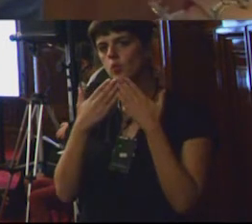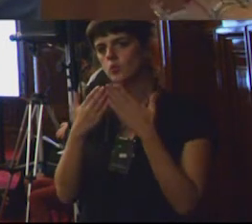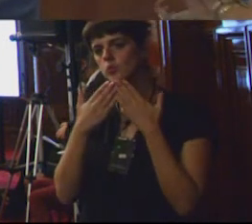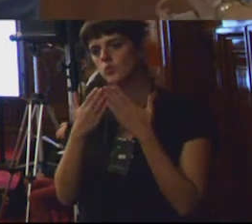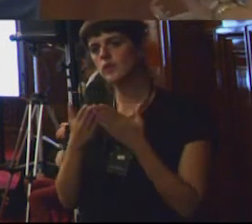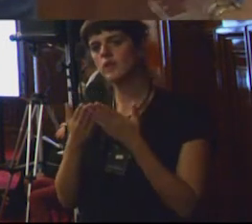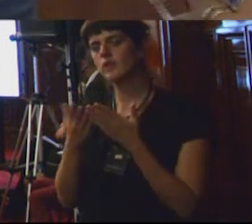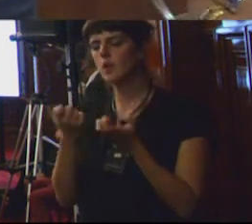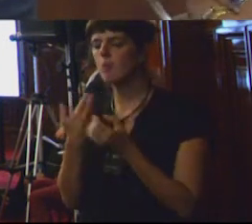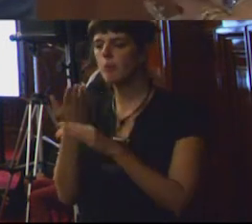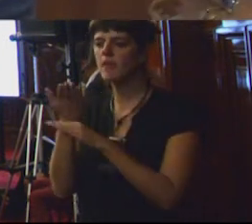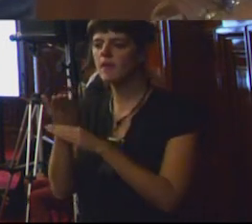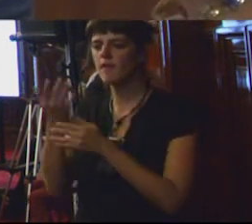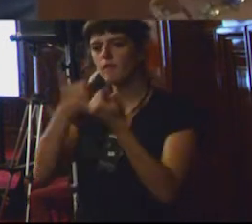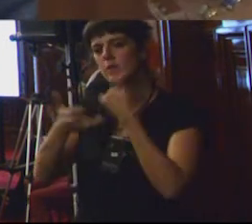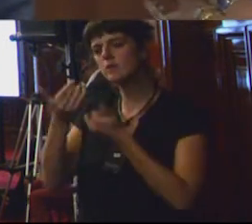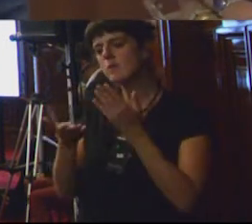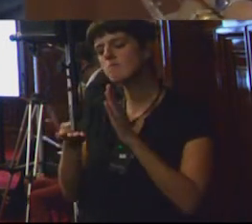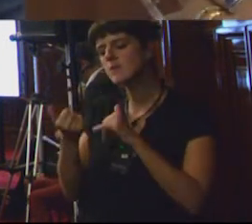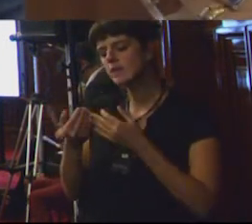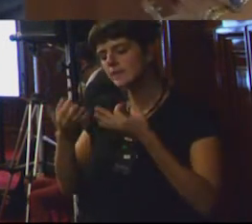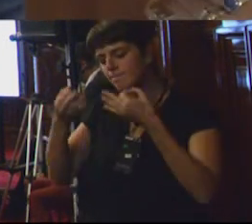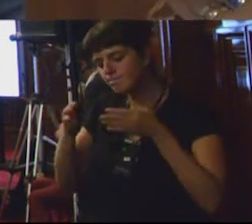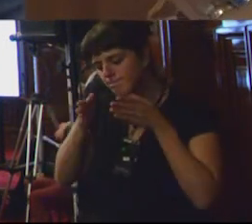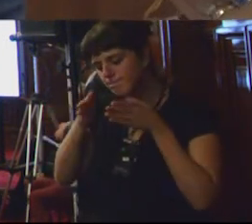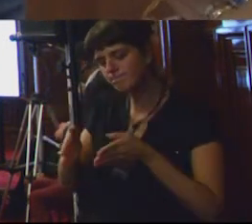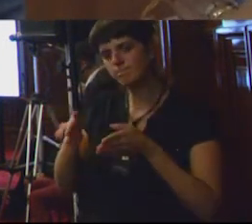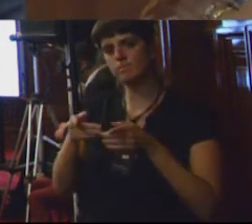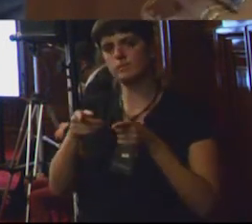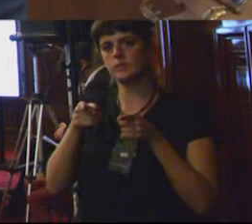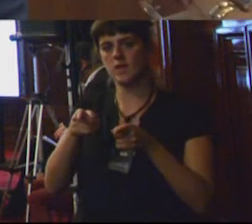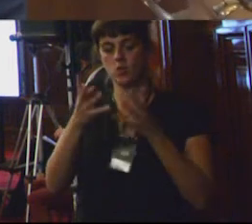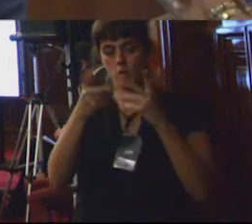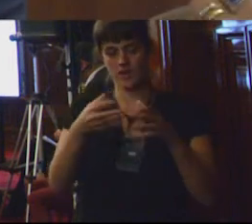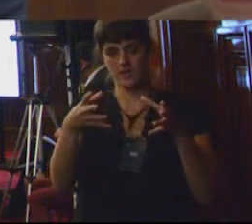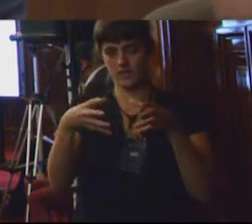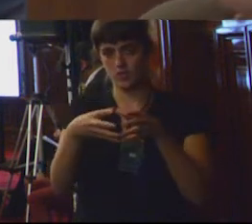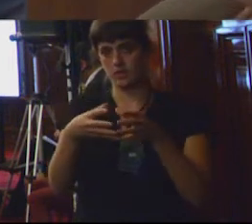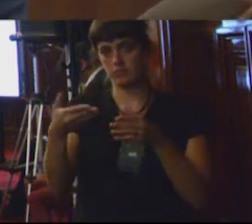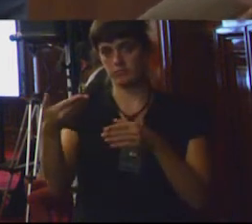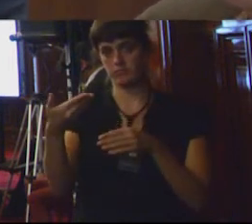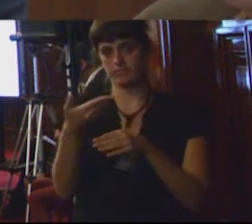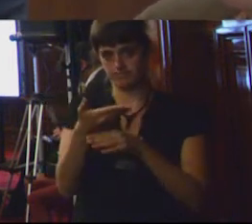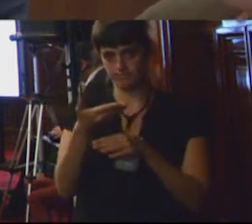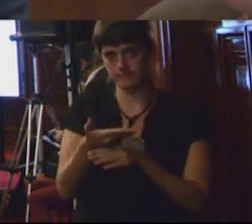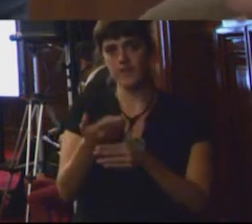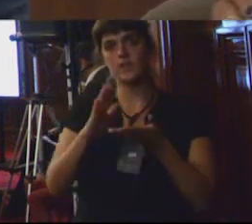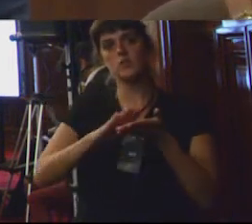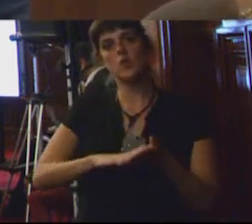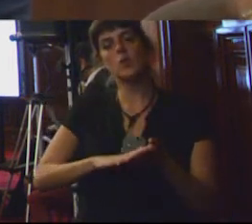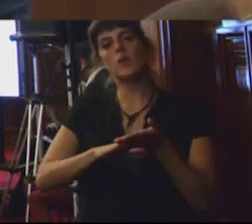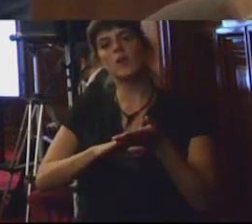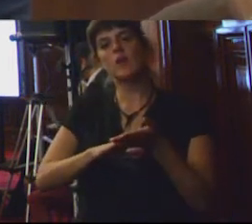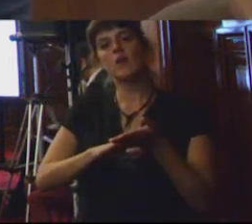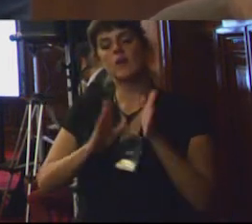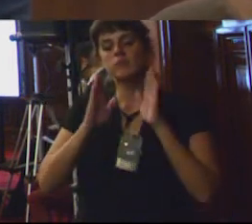pediría información más precisa a las organizaciones peticionarias en cuanto a la referencia que hacía de que ha